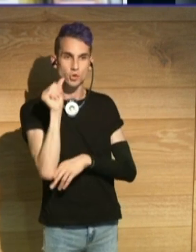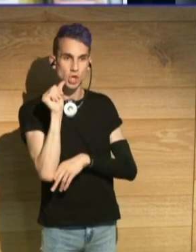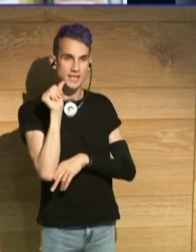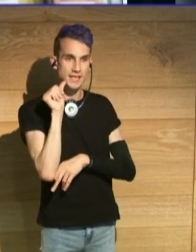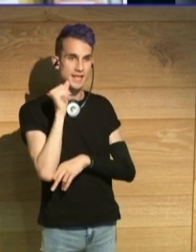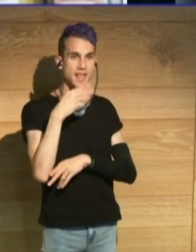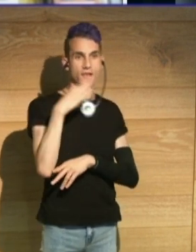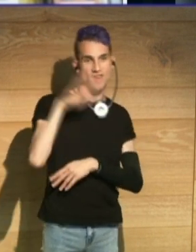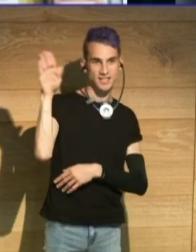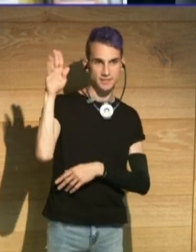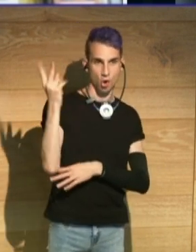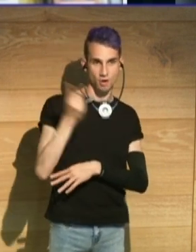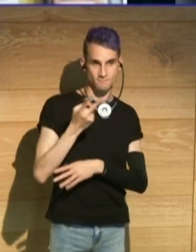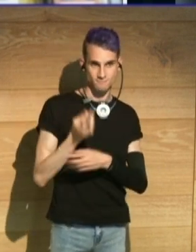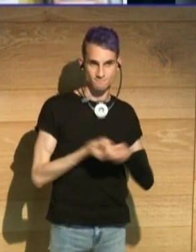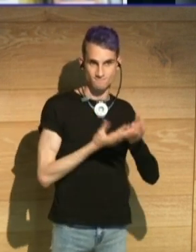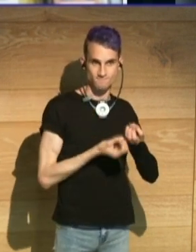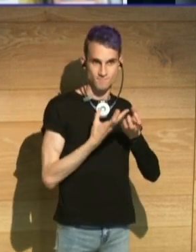había hecho anteriormente.